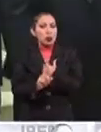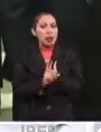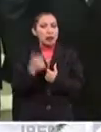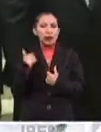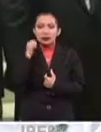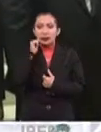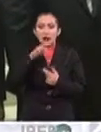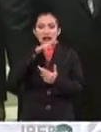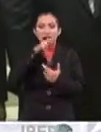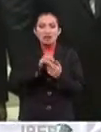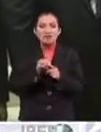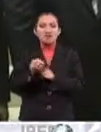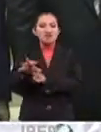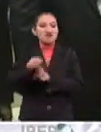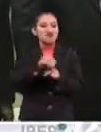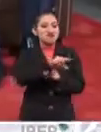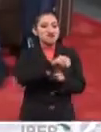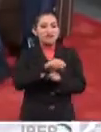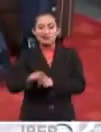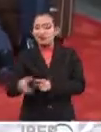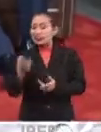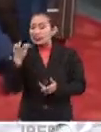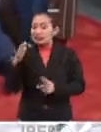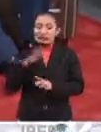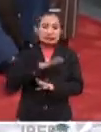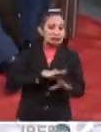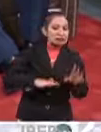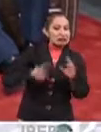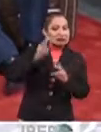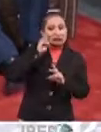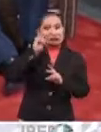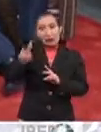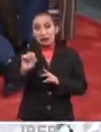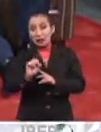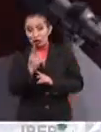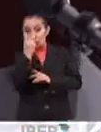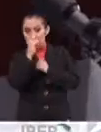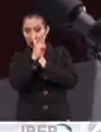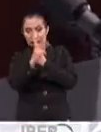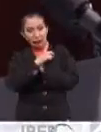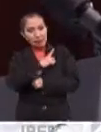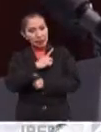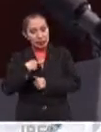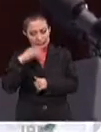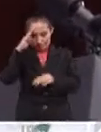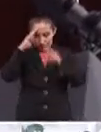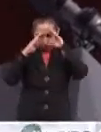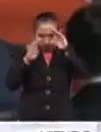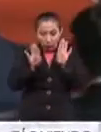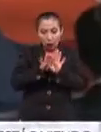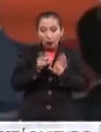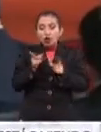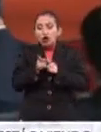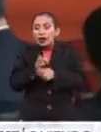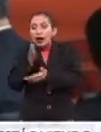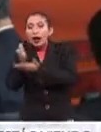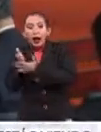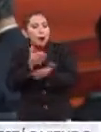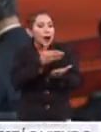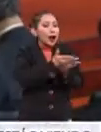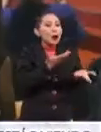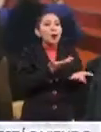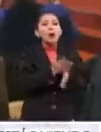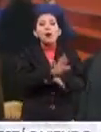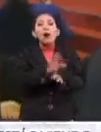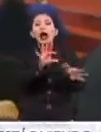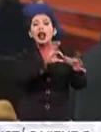a toda la región. Y este es un escenario donde las 21 economías van a tener que tomar lados, partidos